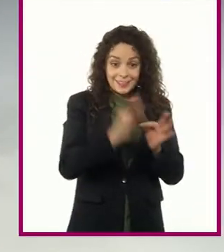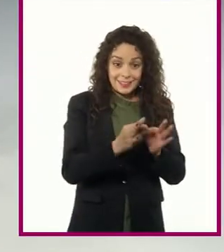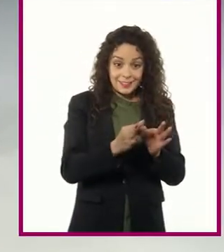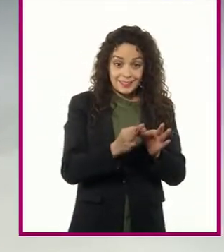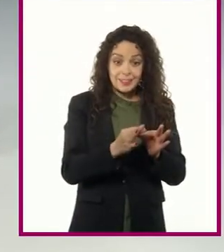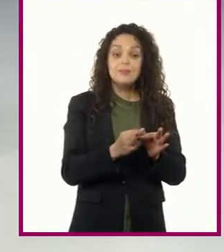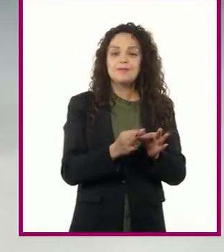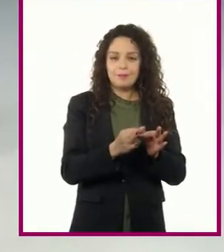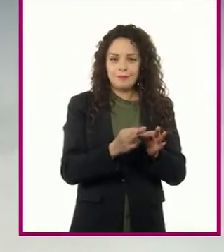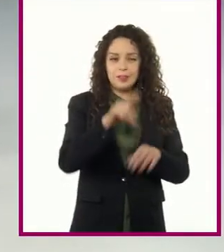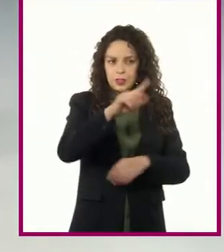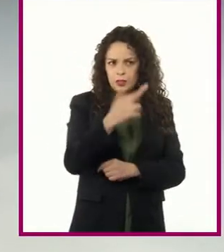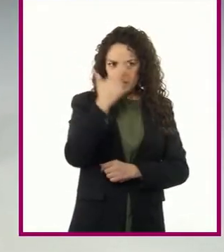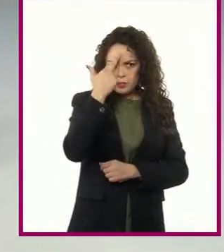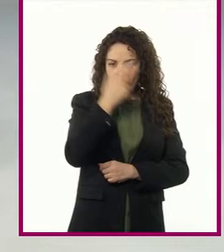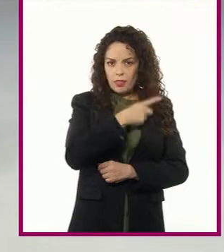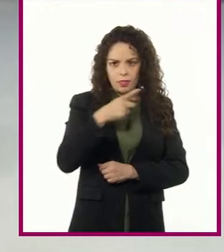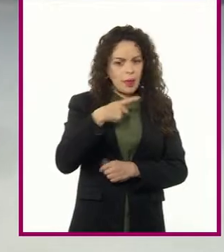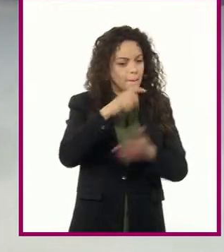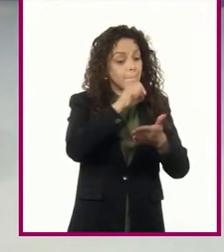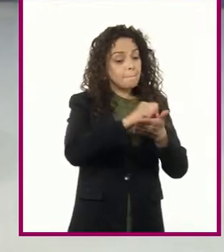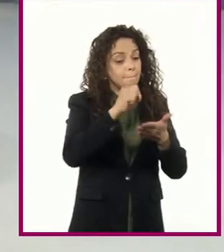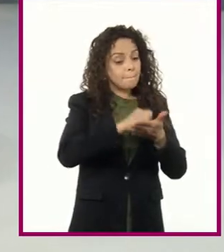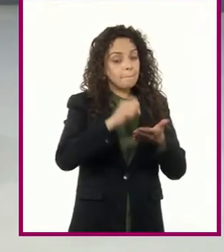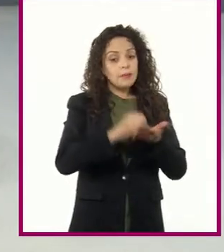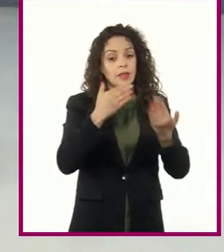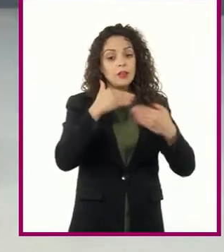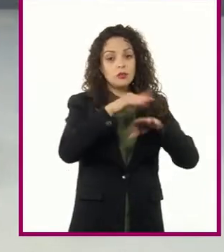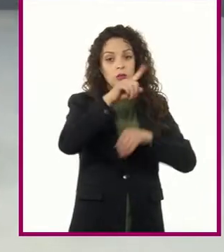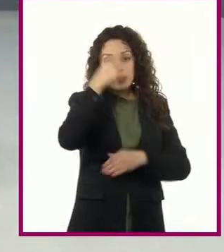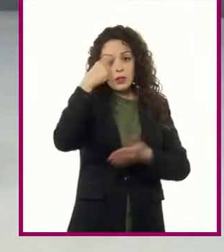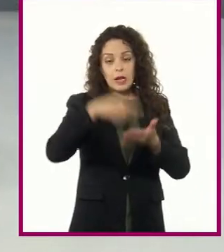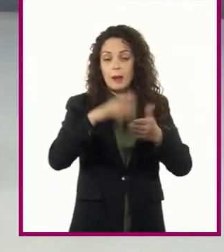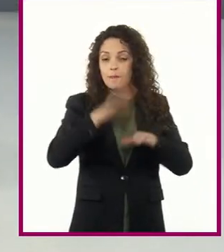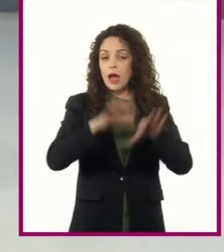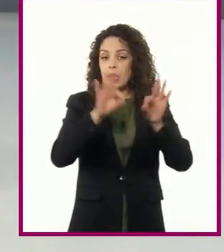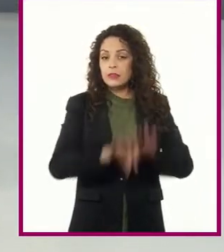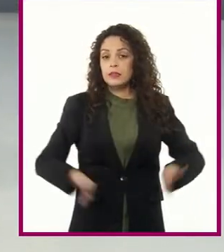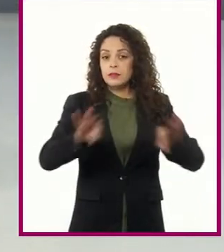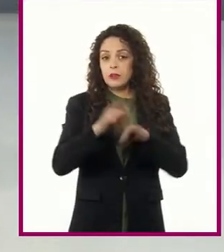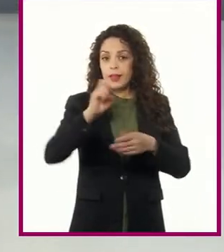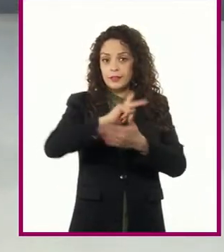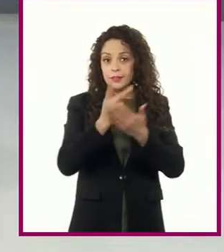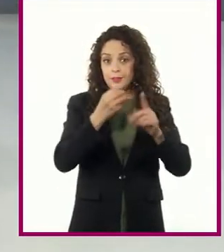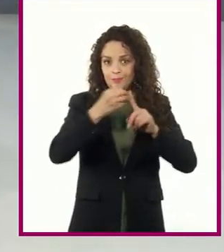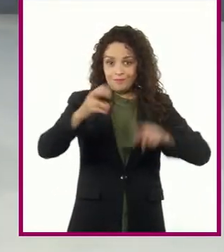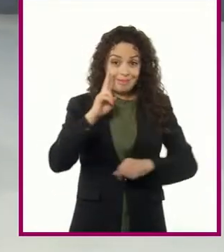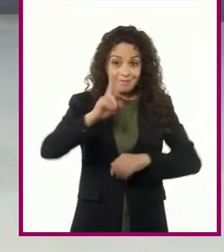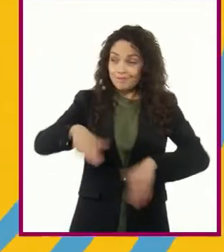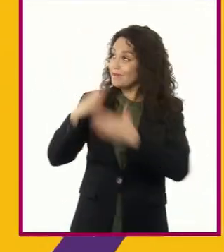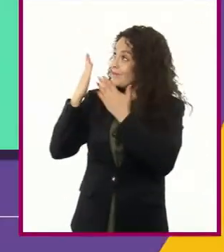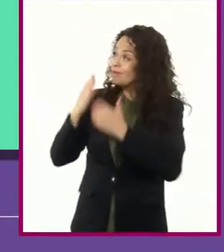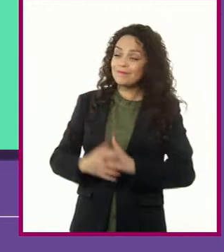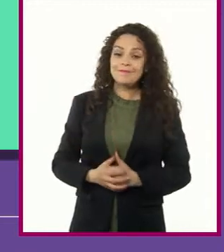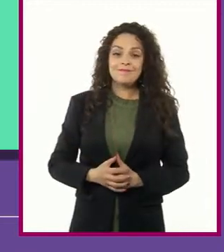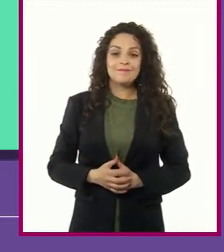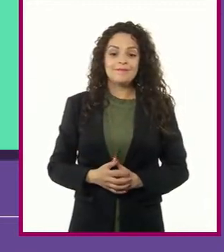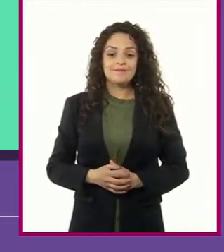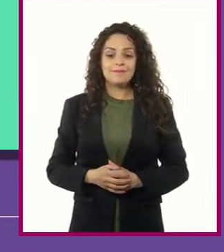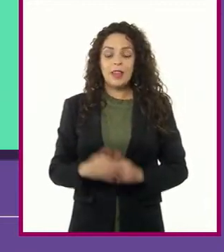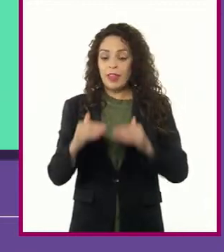casa? Recuerden hacer las anotaciones sobre lo que consideren más relevante de la sesión. ¡Corre video! La